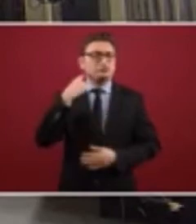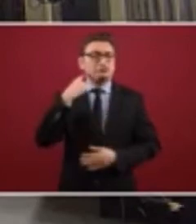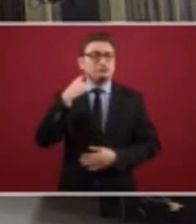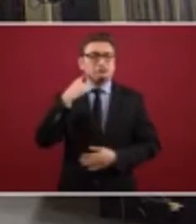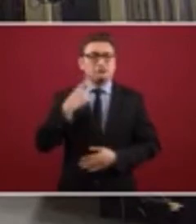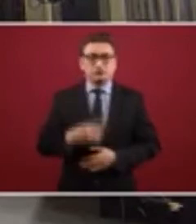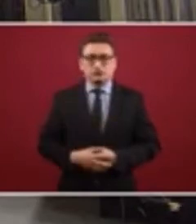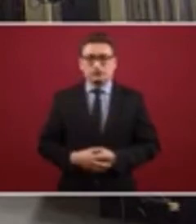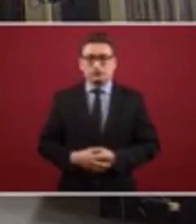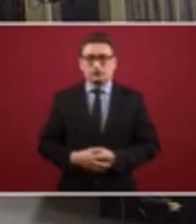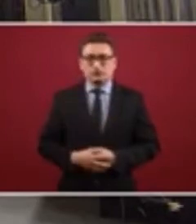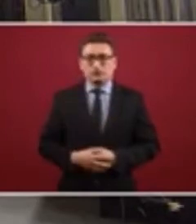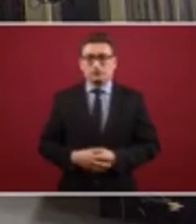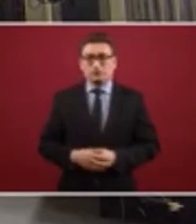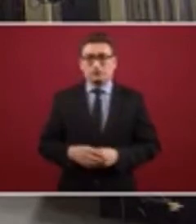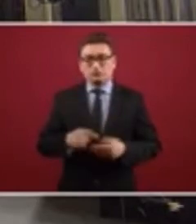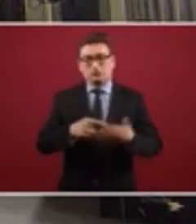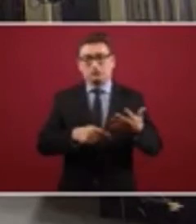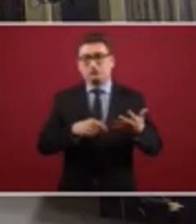Sí,